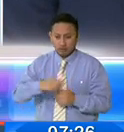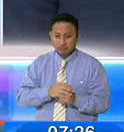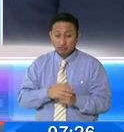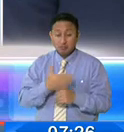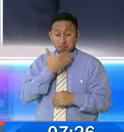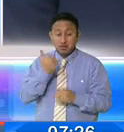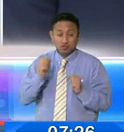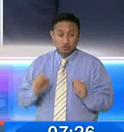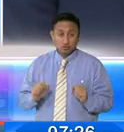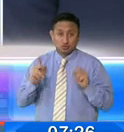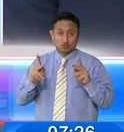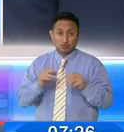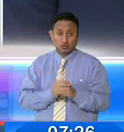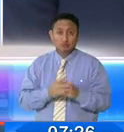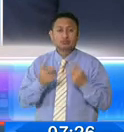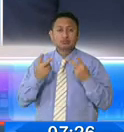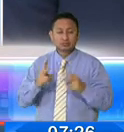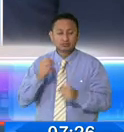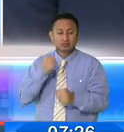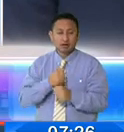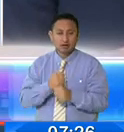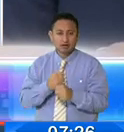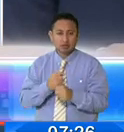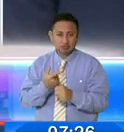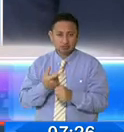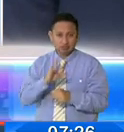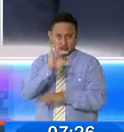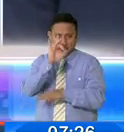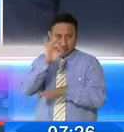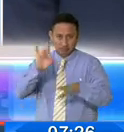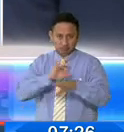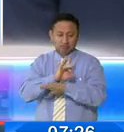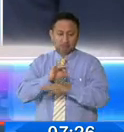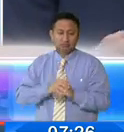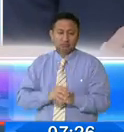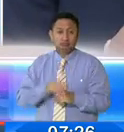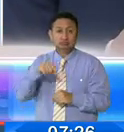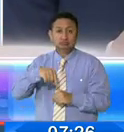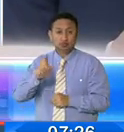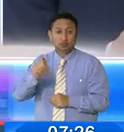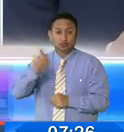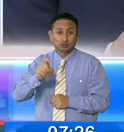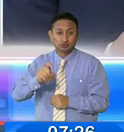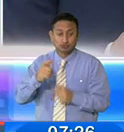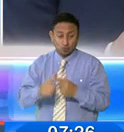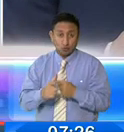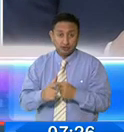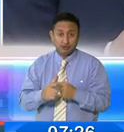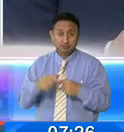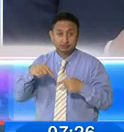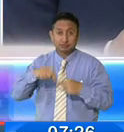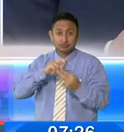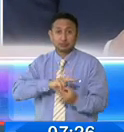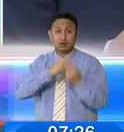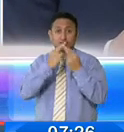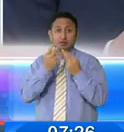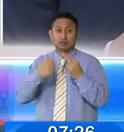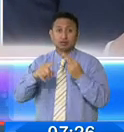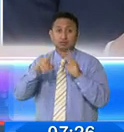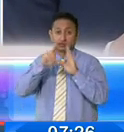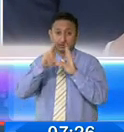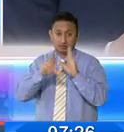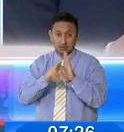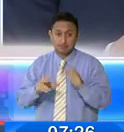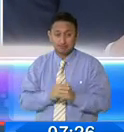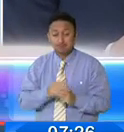oportunidades y además un trabajo a tiempo completo. Esa es parte de la necesidad y de la urgencia de las reformas estructurales. Y hay